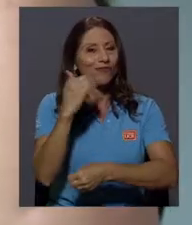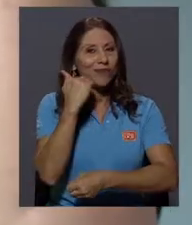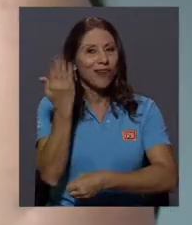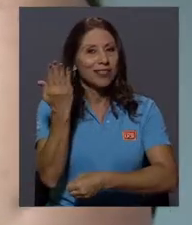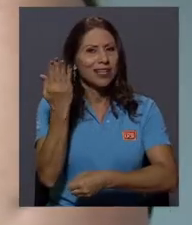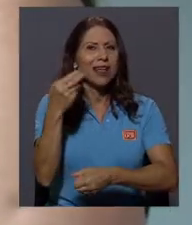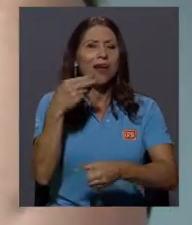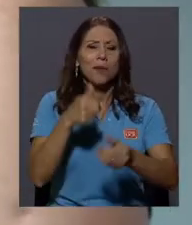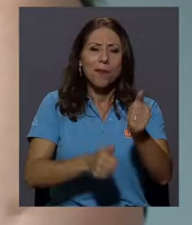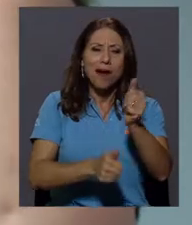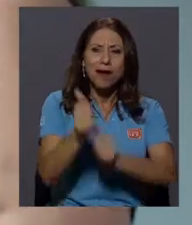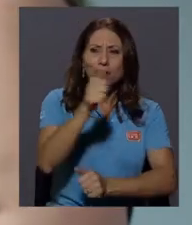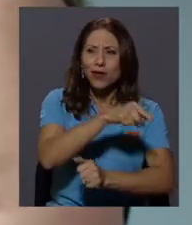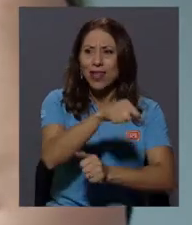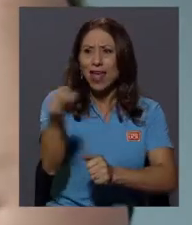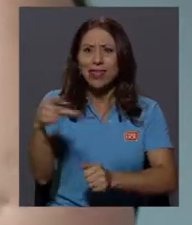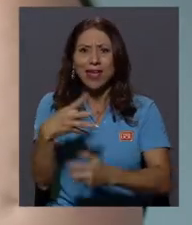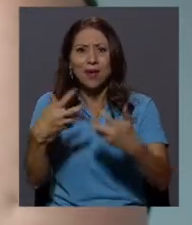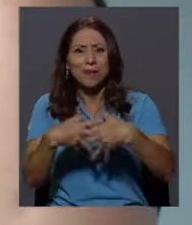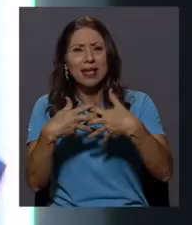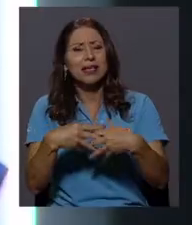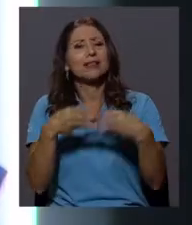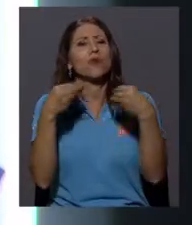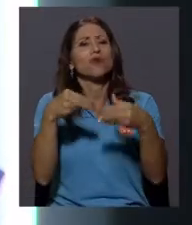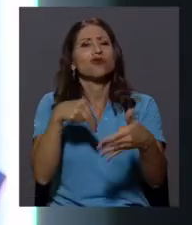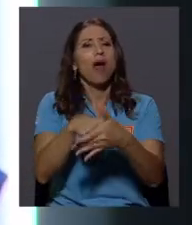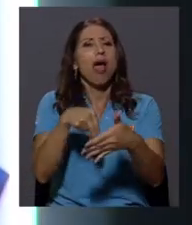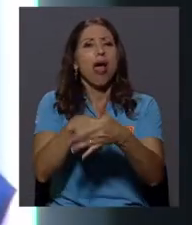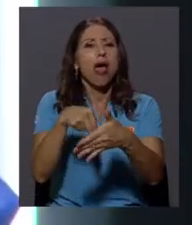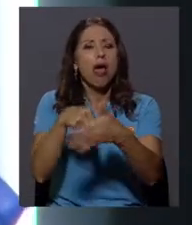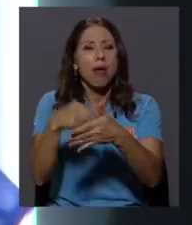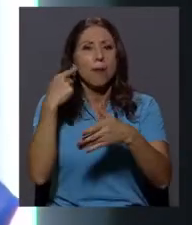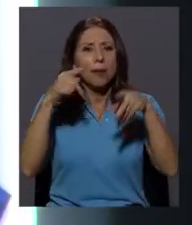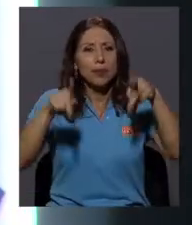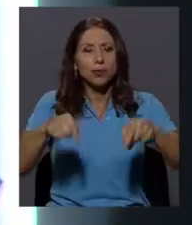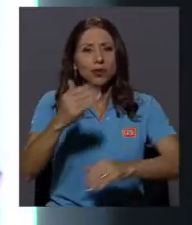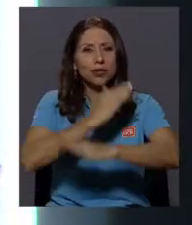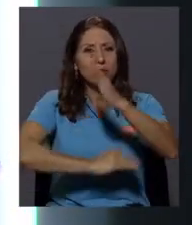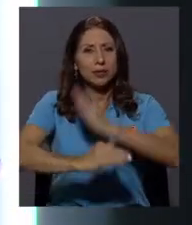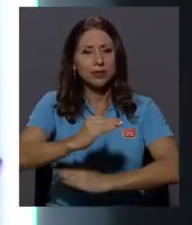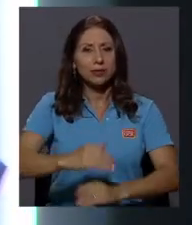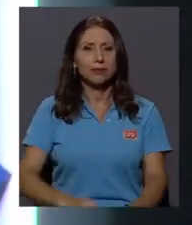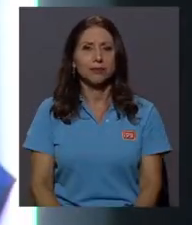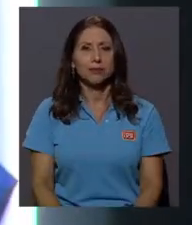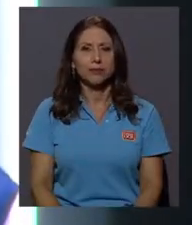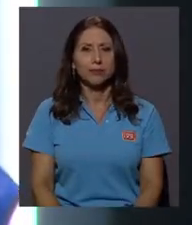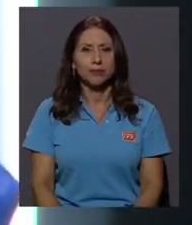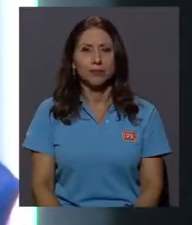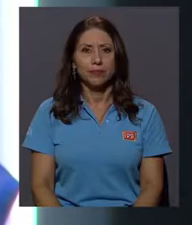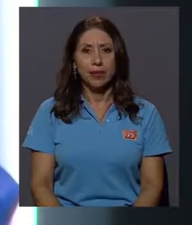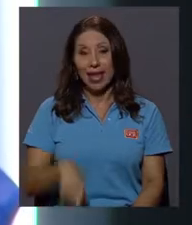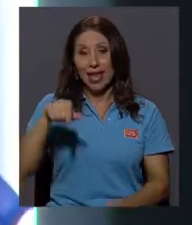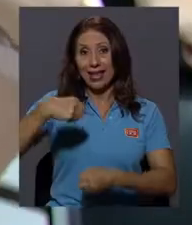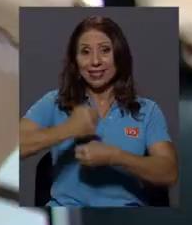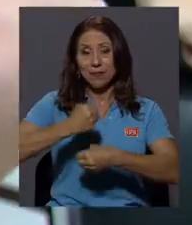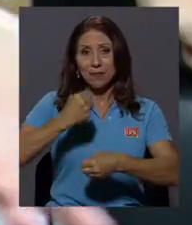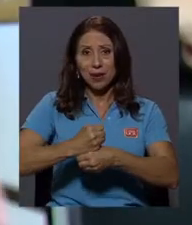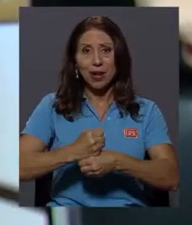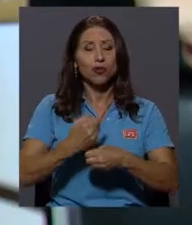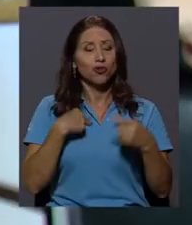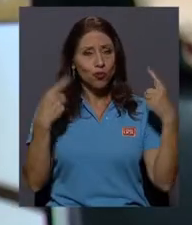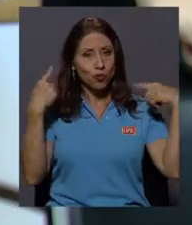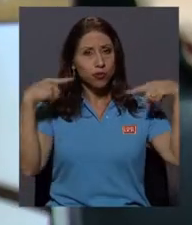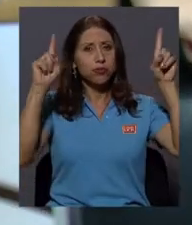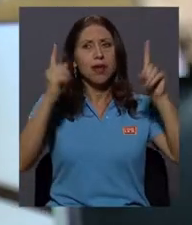los obstáculos que la mayoría de empleadores interponen a las personas con discapacidad. Este empleo lo